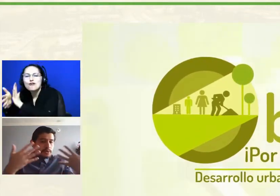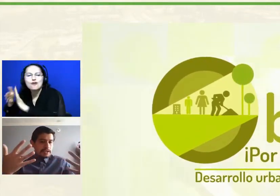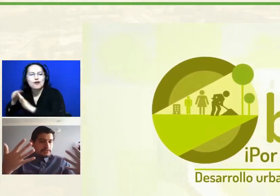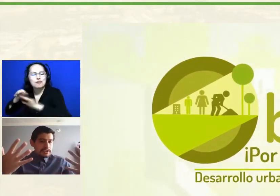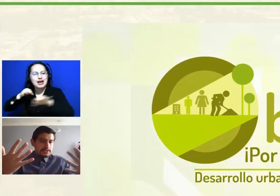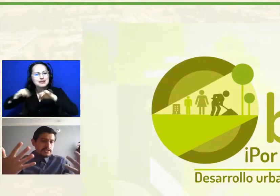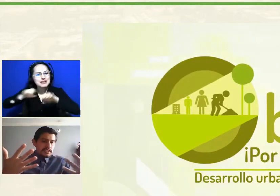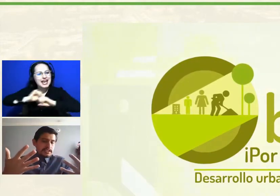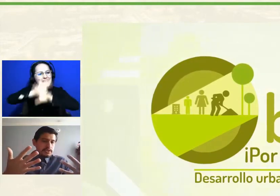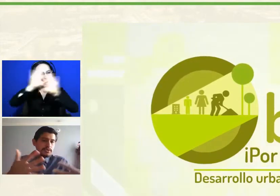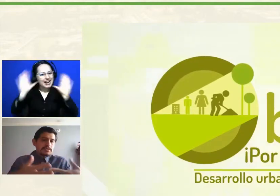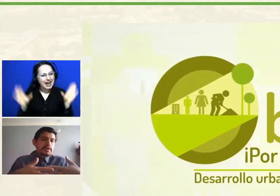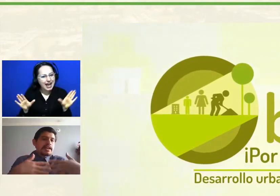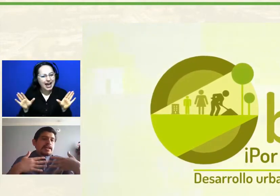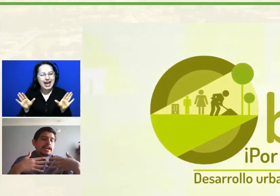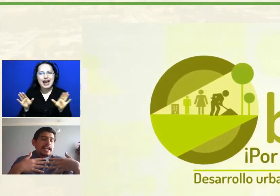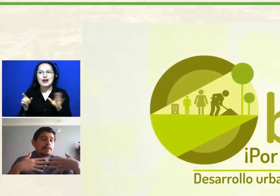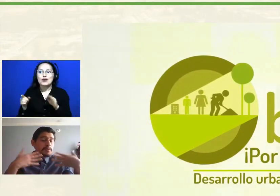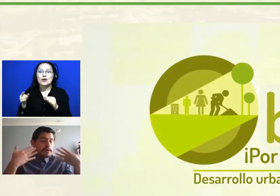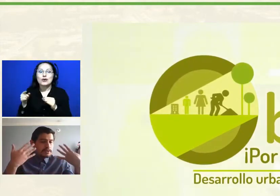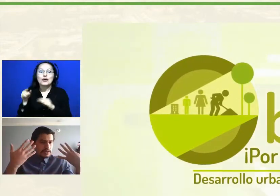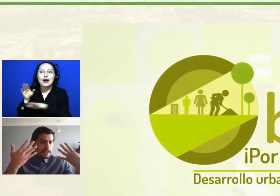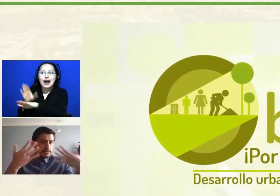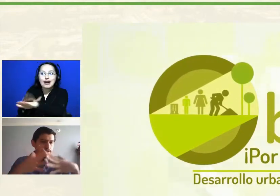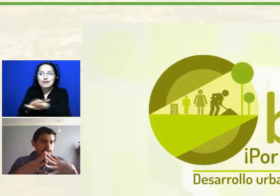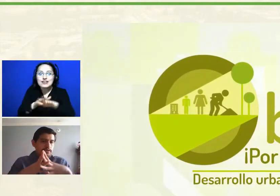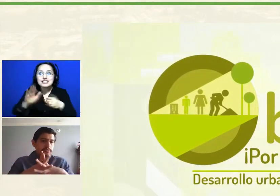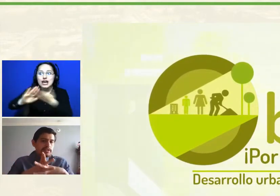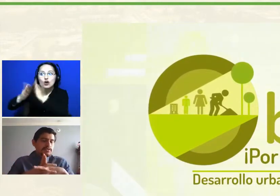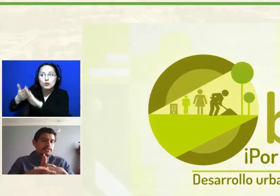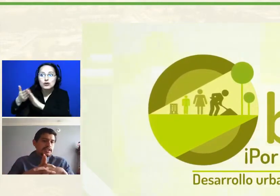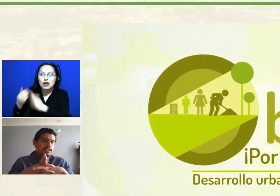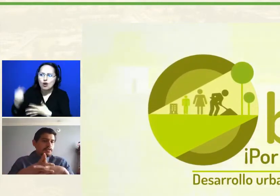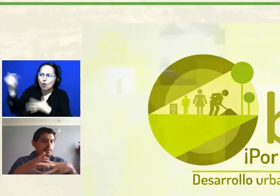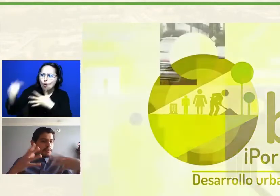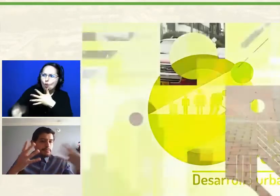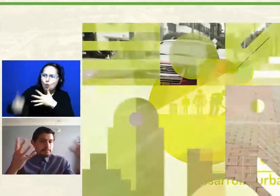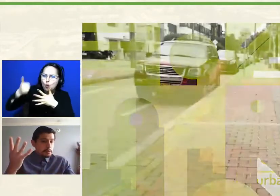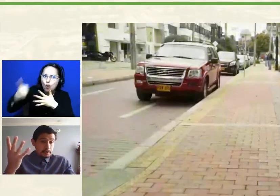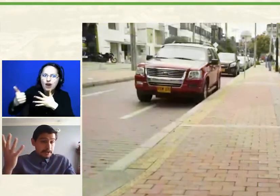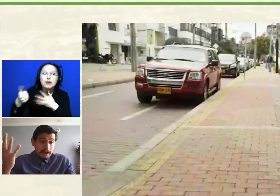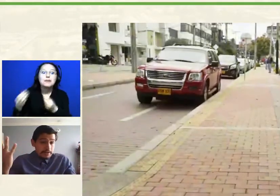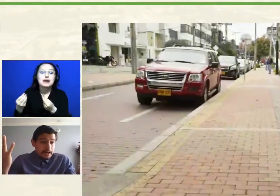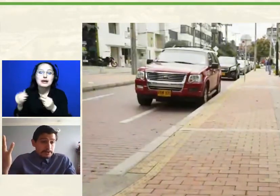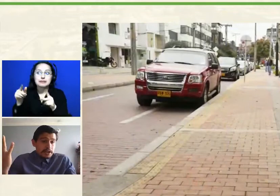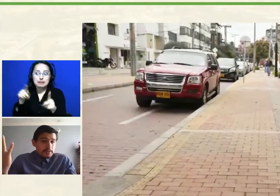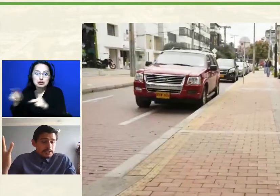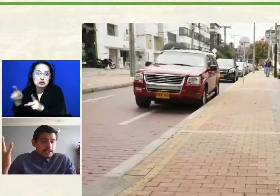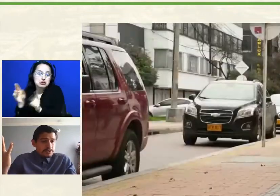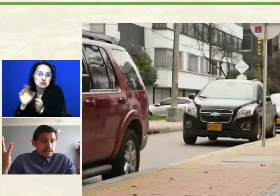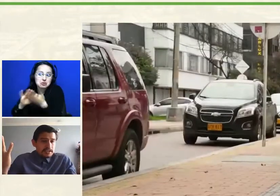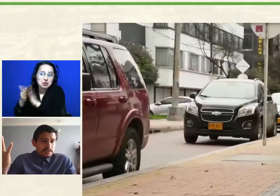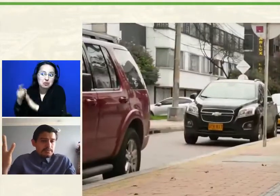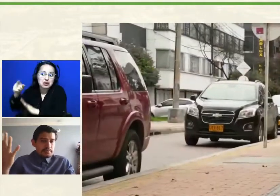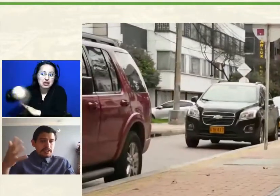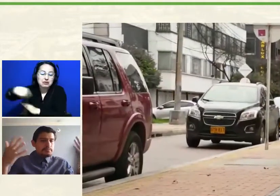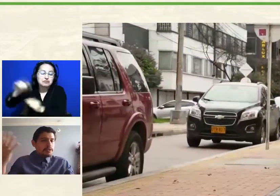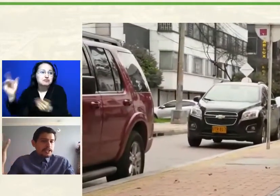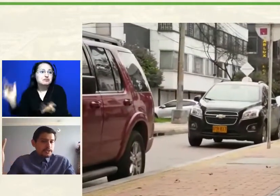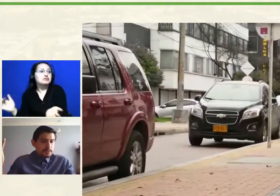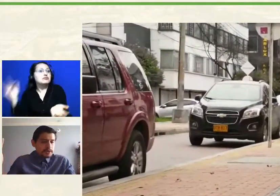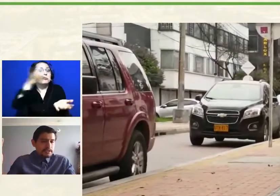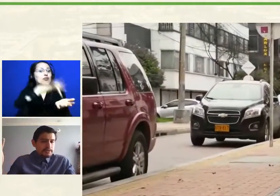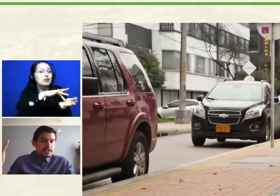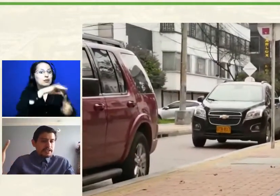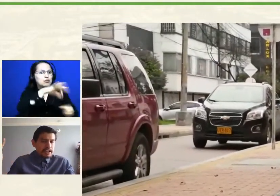digamos, los beneficios de estas obras para que en el momento de la votación, pues no lleguen como que al final no sabemos qué está sucediendo, por